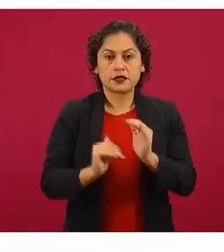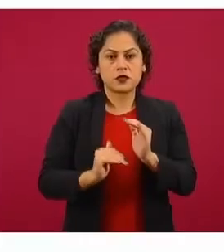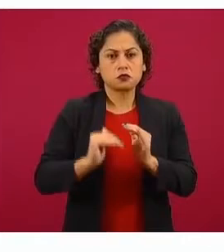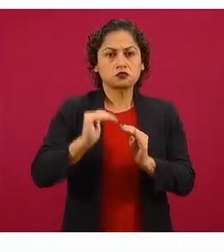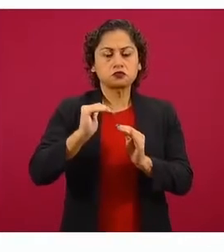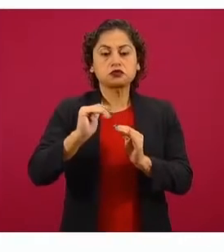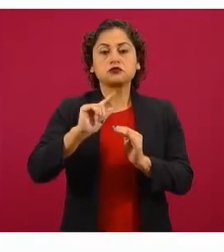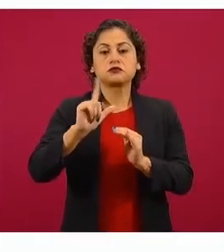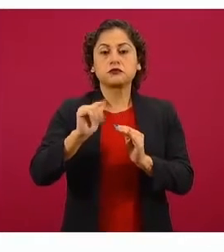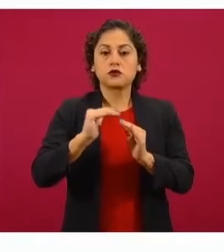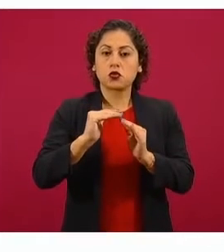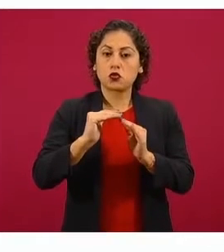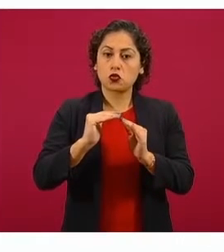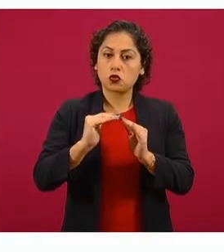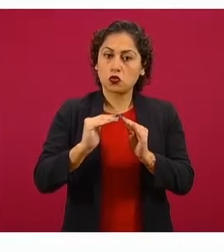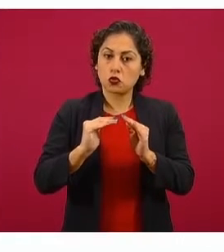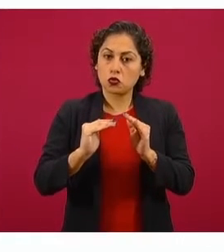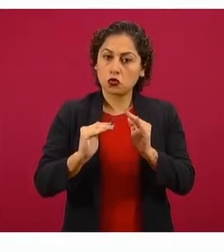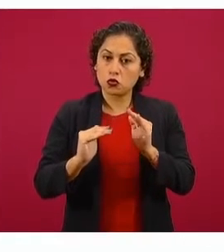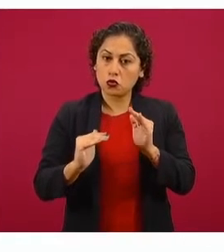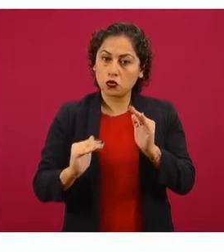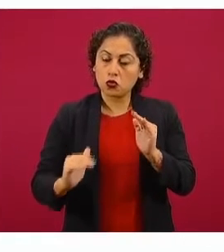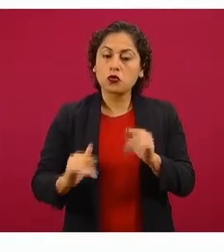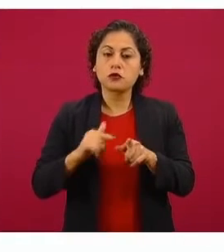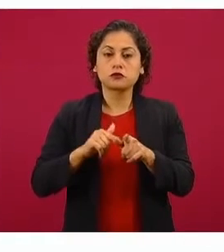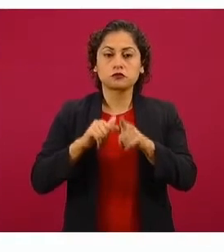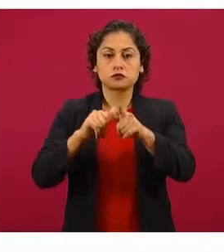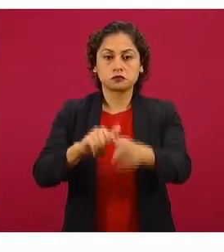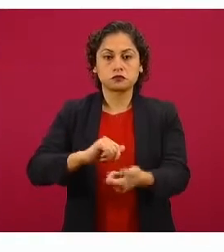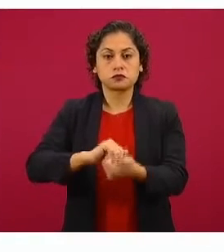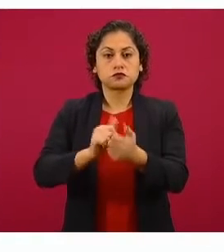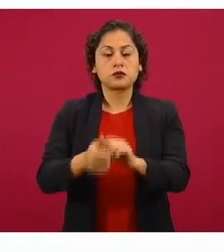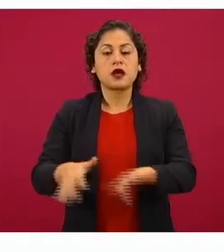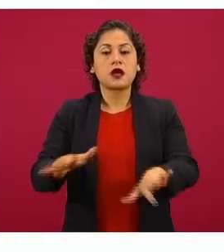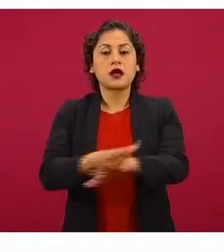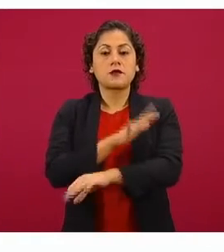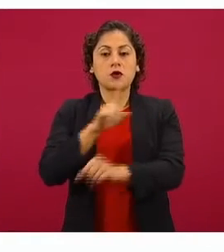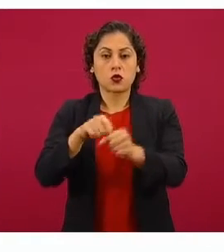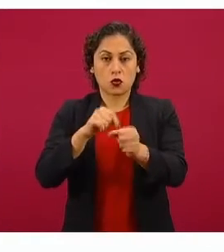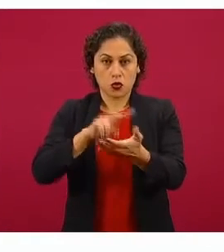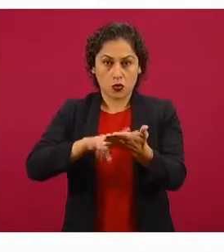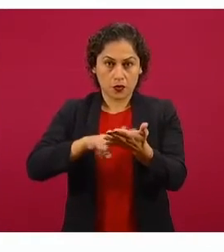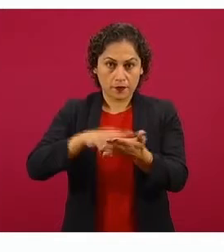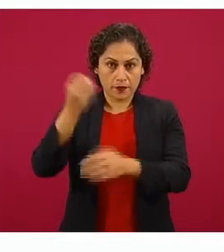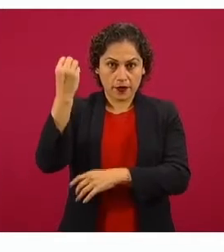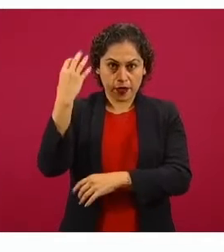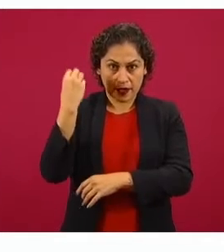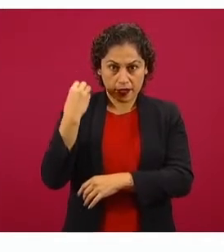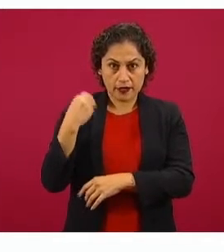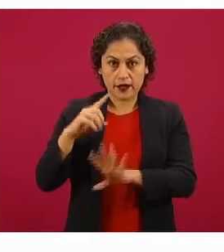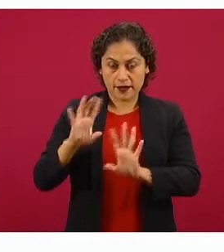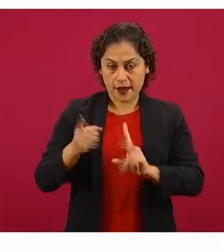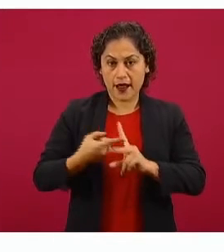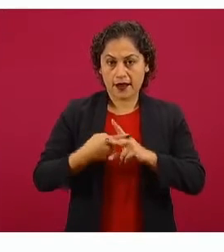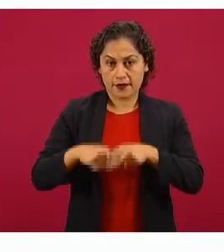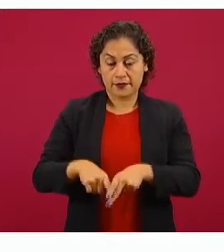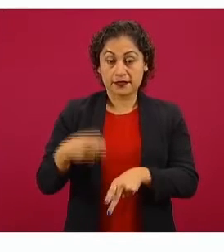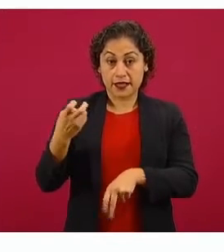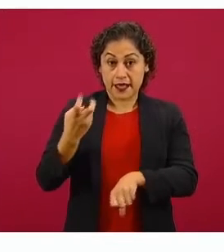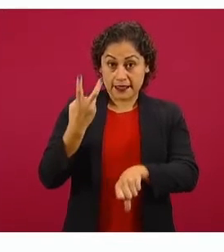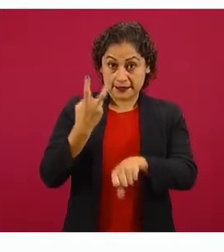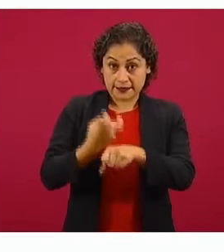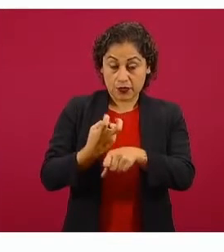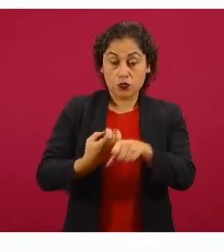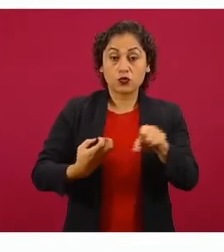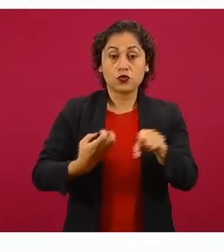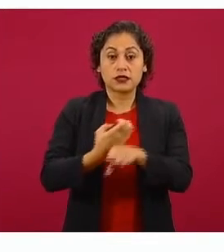posteriormente se mantuvo ese descenso de manera consistente, llegó a semáforo verde para esta nueva quincena. Es el segundo estado que tiene